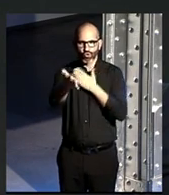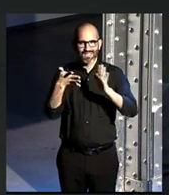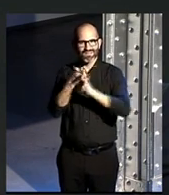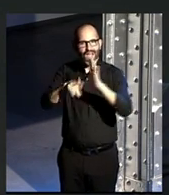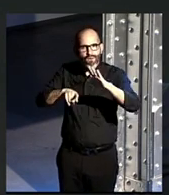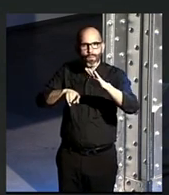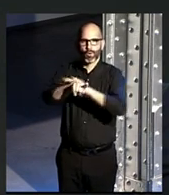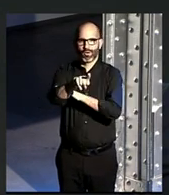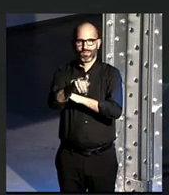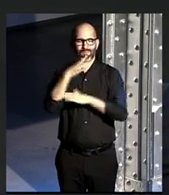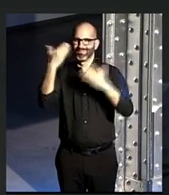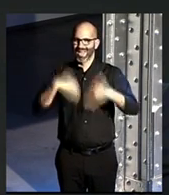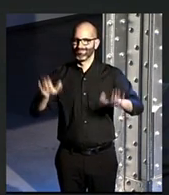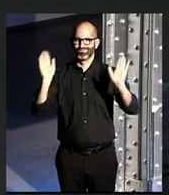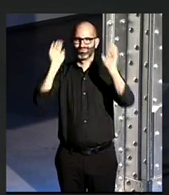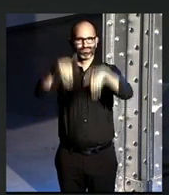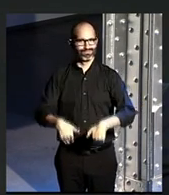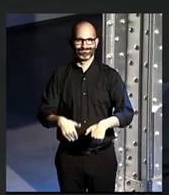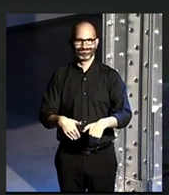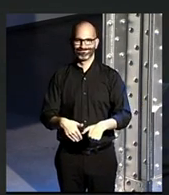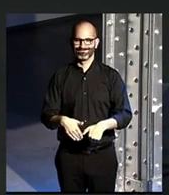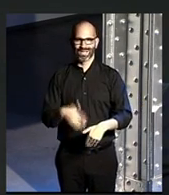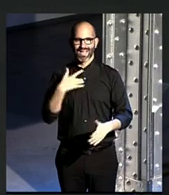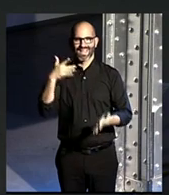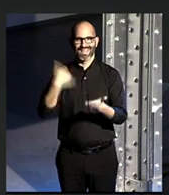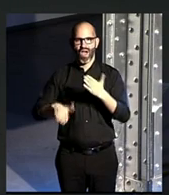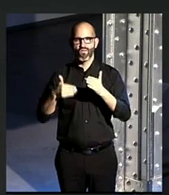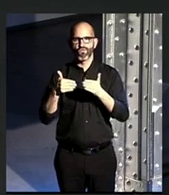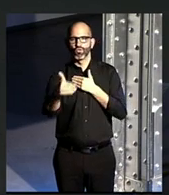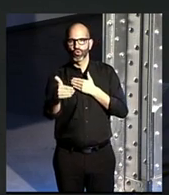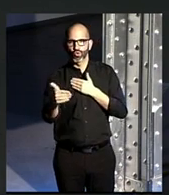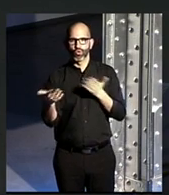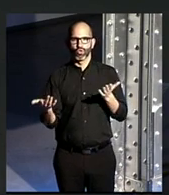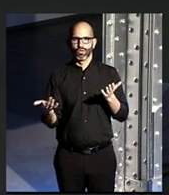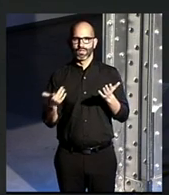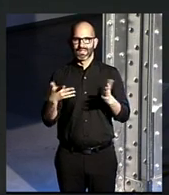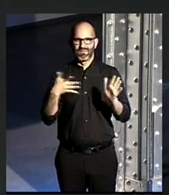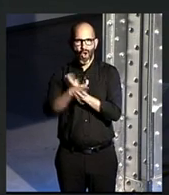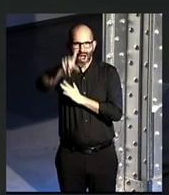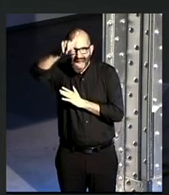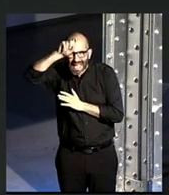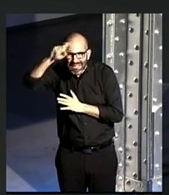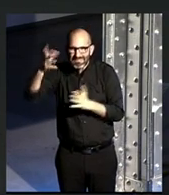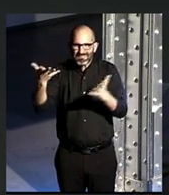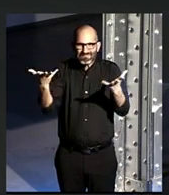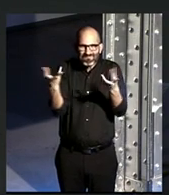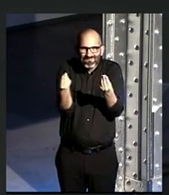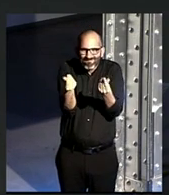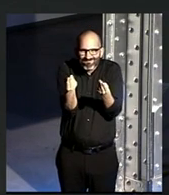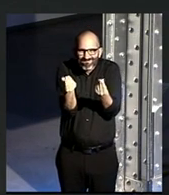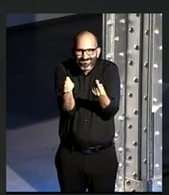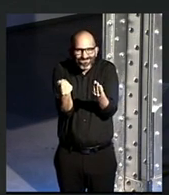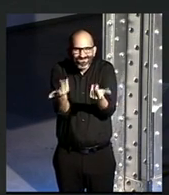mejora, ya no. Ahora el futuro es cutre, cochambroso,